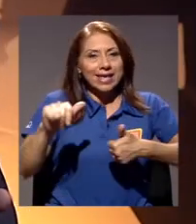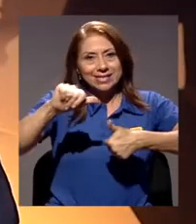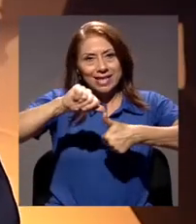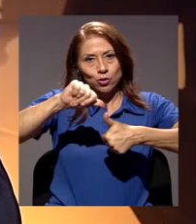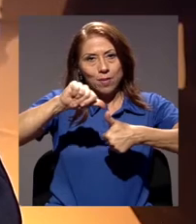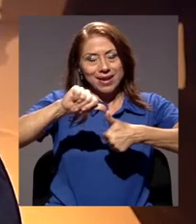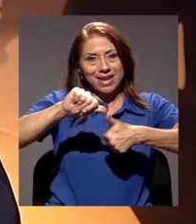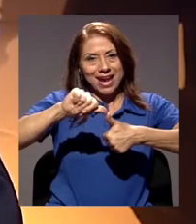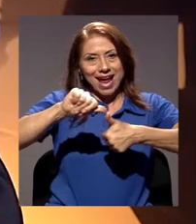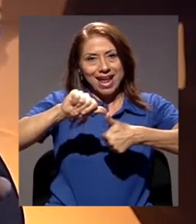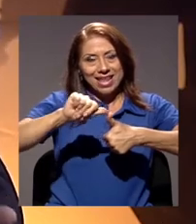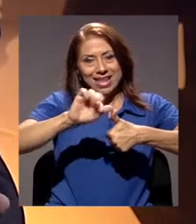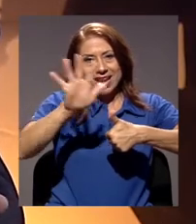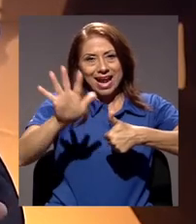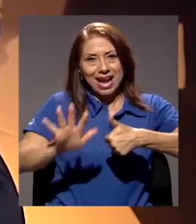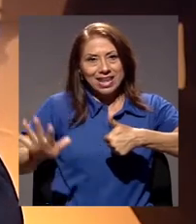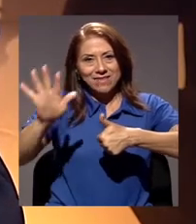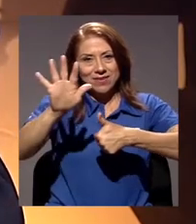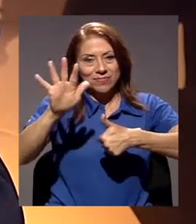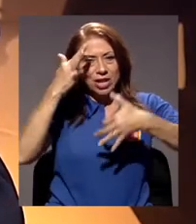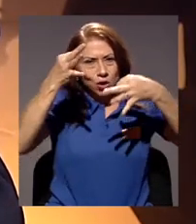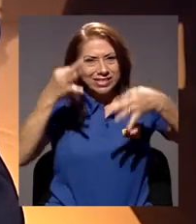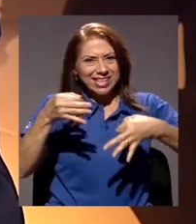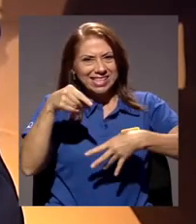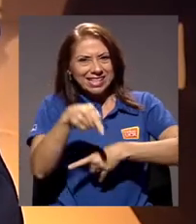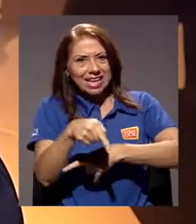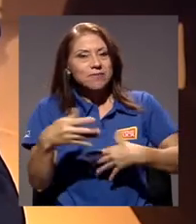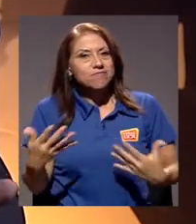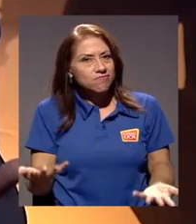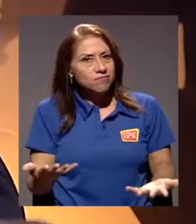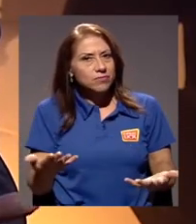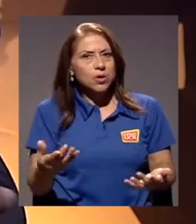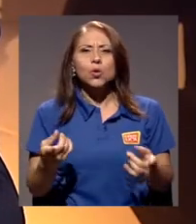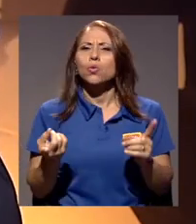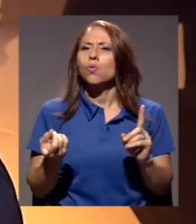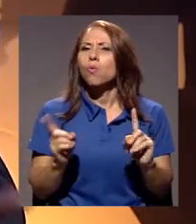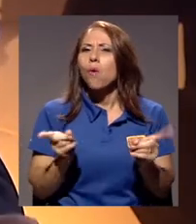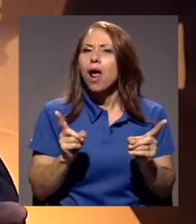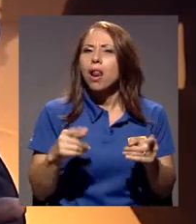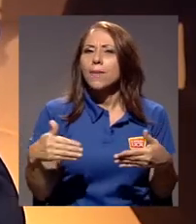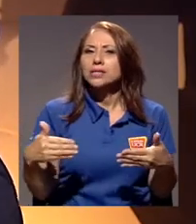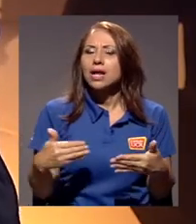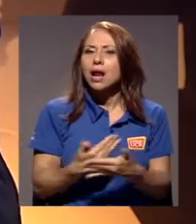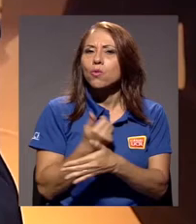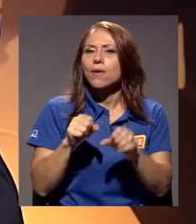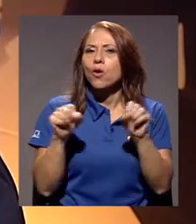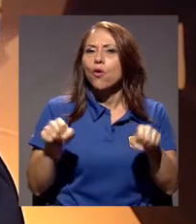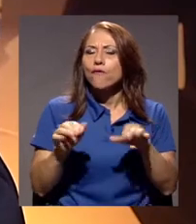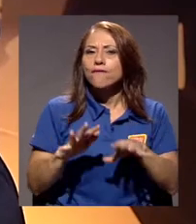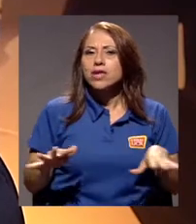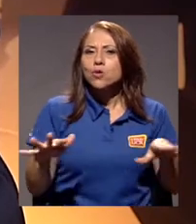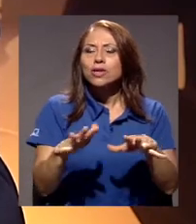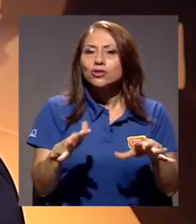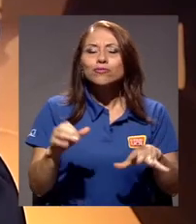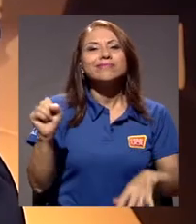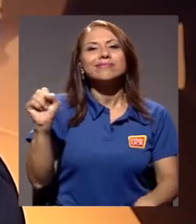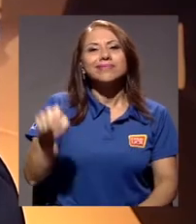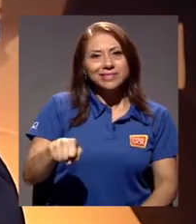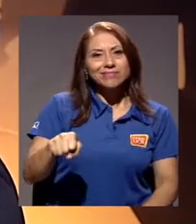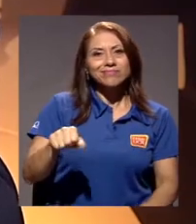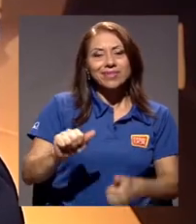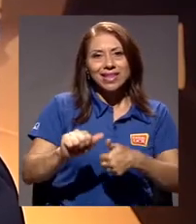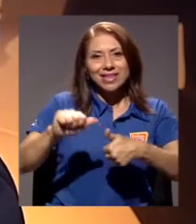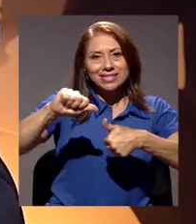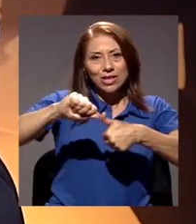se decide aquí es justamente cuál va a ser la nueva configurar si el caribe y